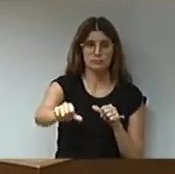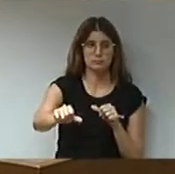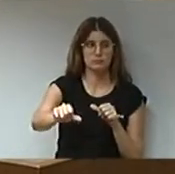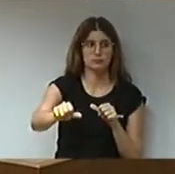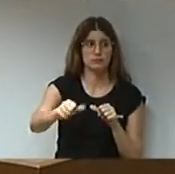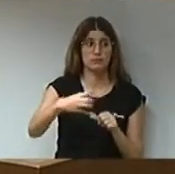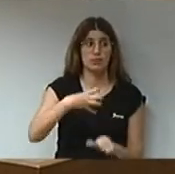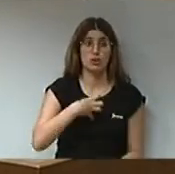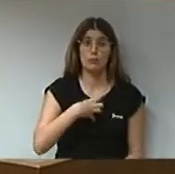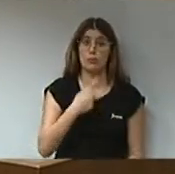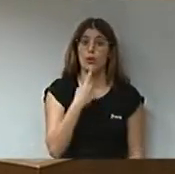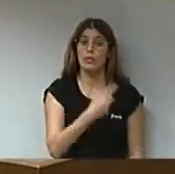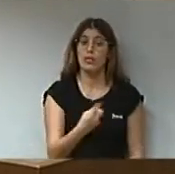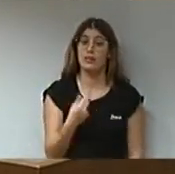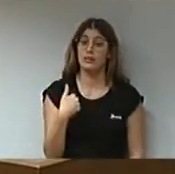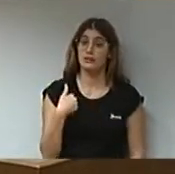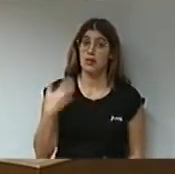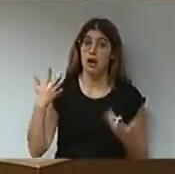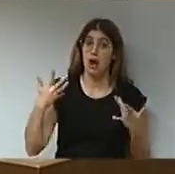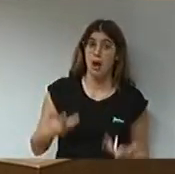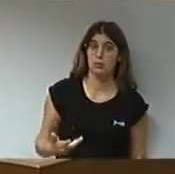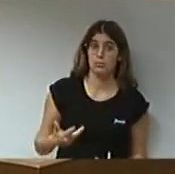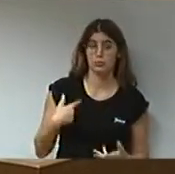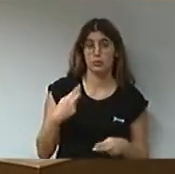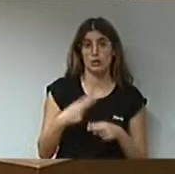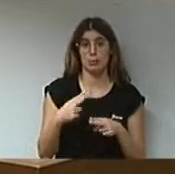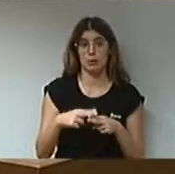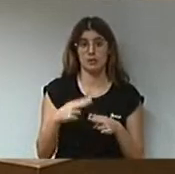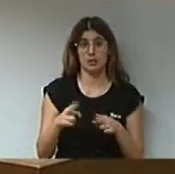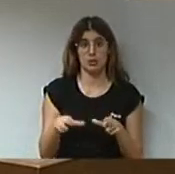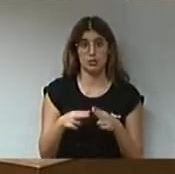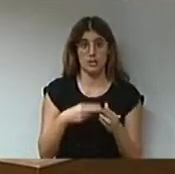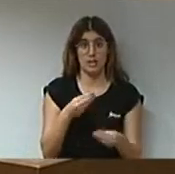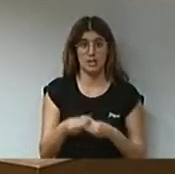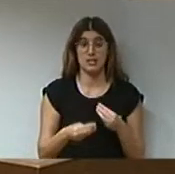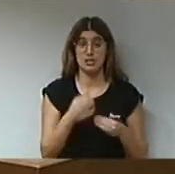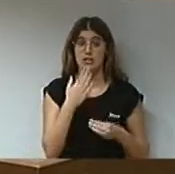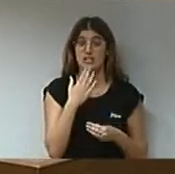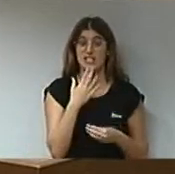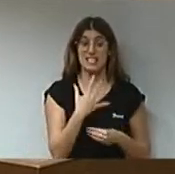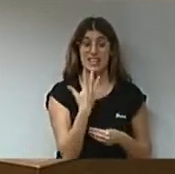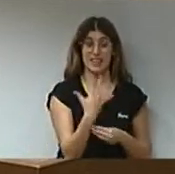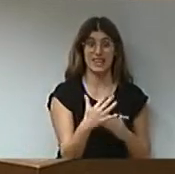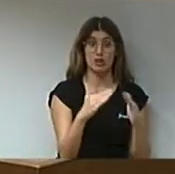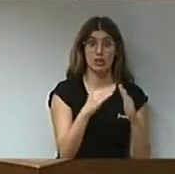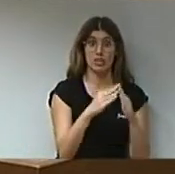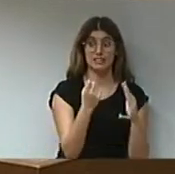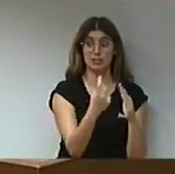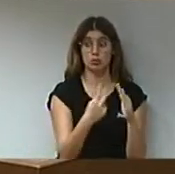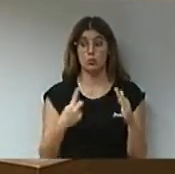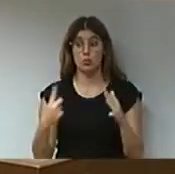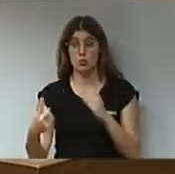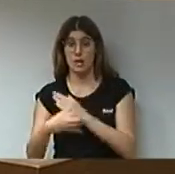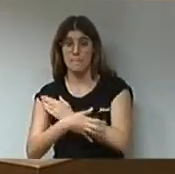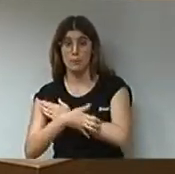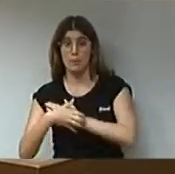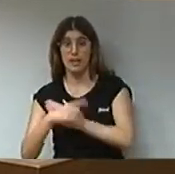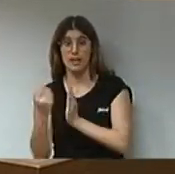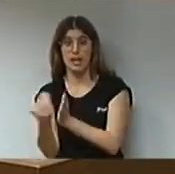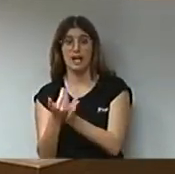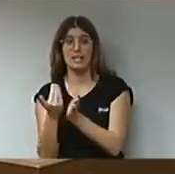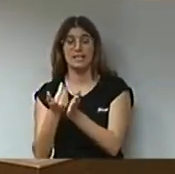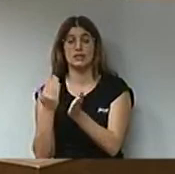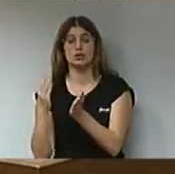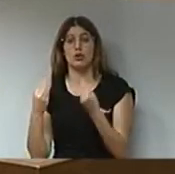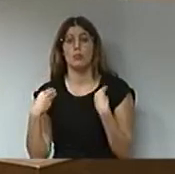no podría decir que estoy satisfecho con la política social que he hecho cuando uno de cada 5 hogares en situación de pobreza no recibe el ingreso mínimo